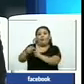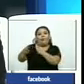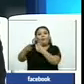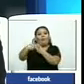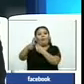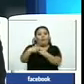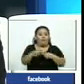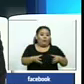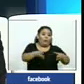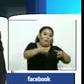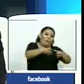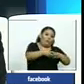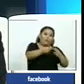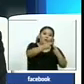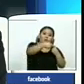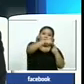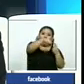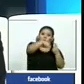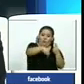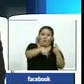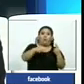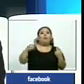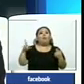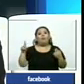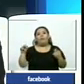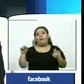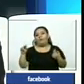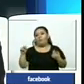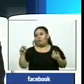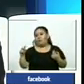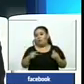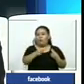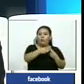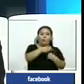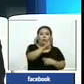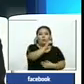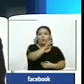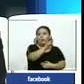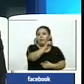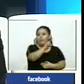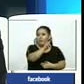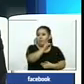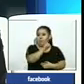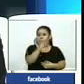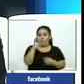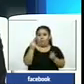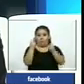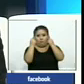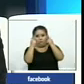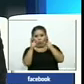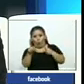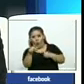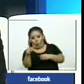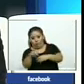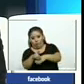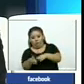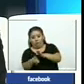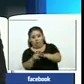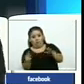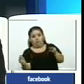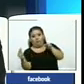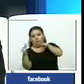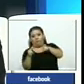Andrés Rovira, su homólogo en Ghana, sostuvieron un encuentro que, además de sorprender a sus correligionarios,